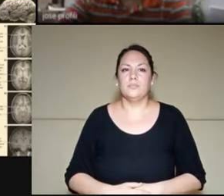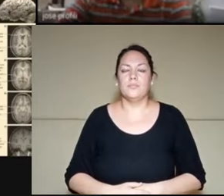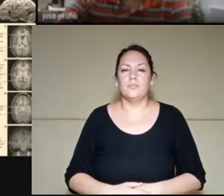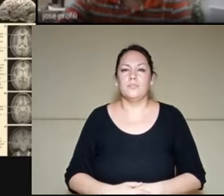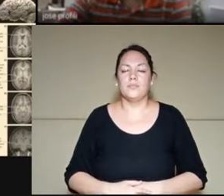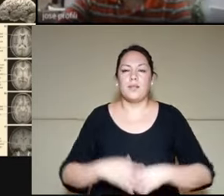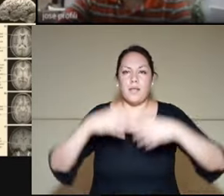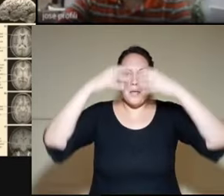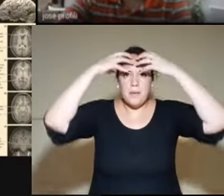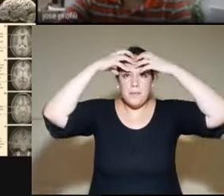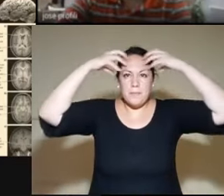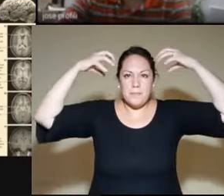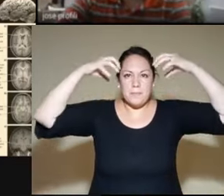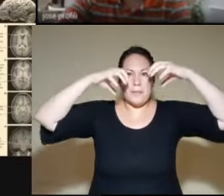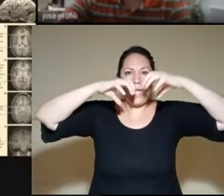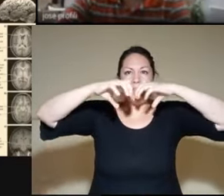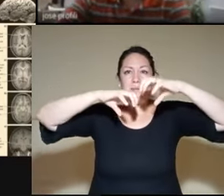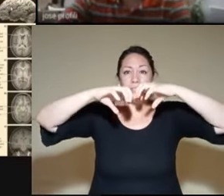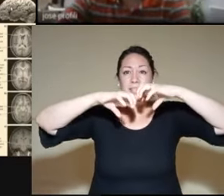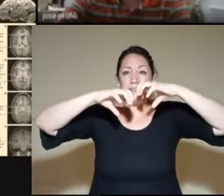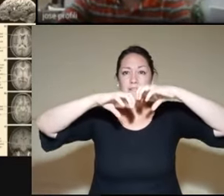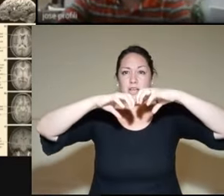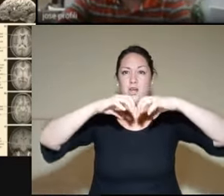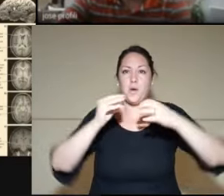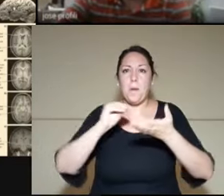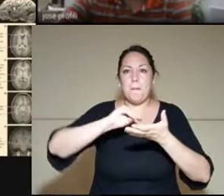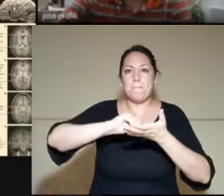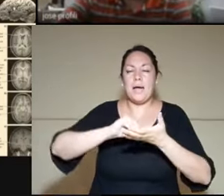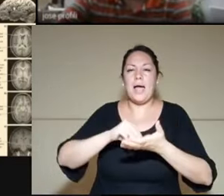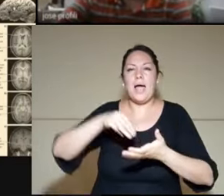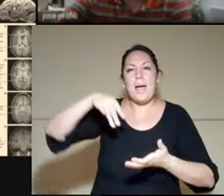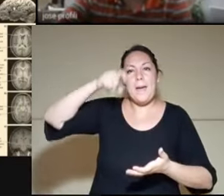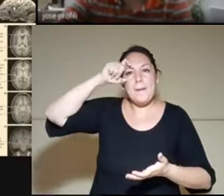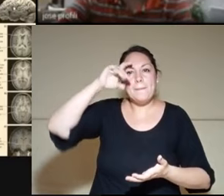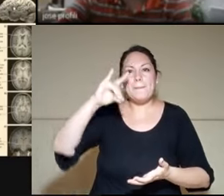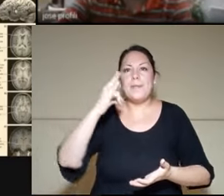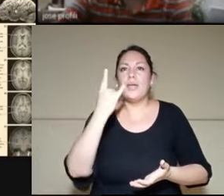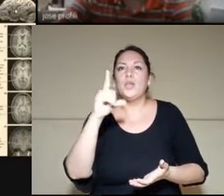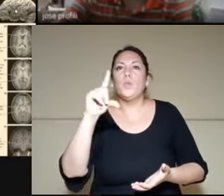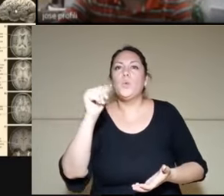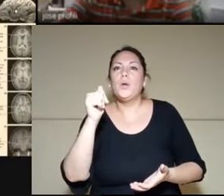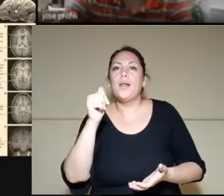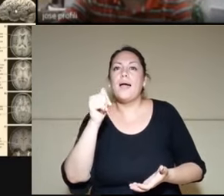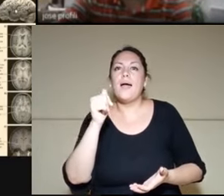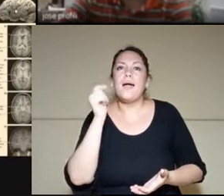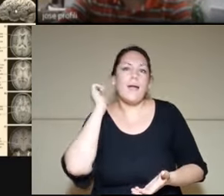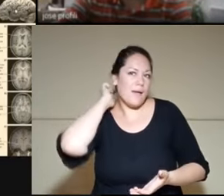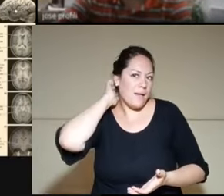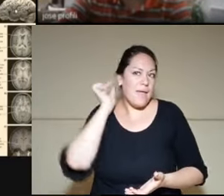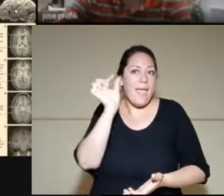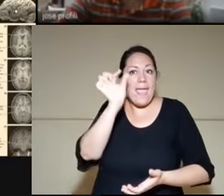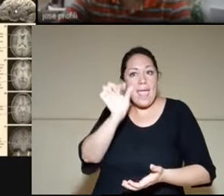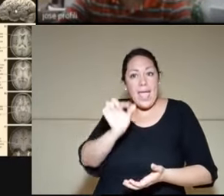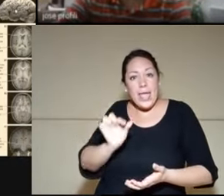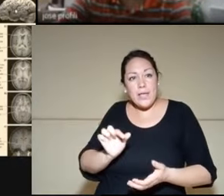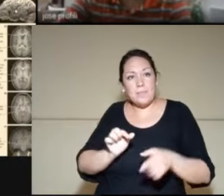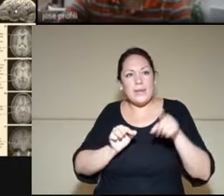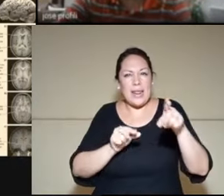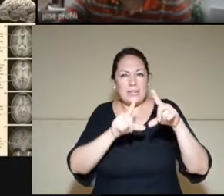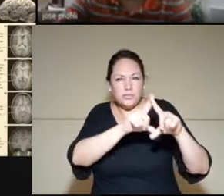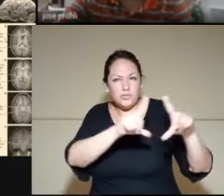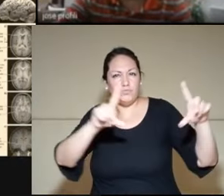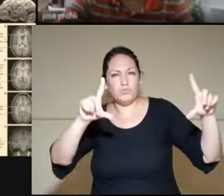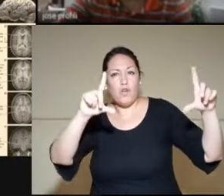que es todo lo que serían los hemisferios cerebrales, y la médula espinal. Estas son muestras, por ejemplo, de